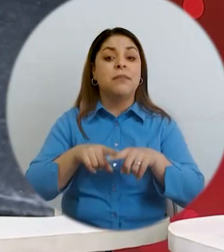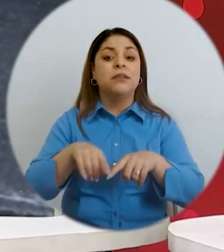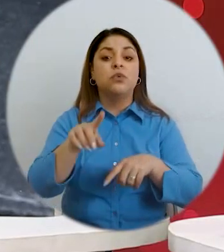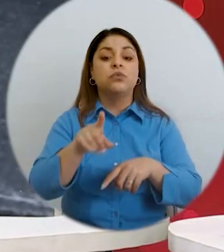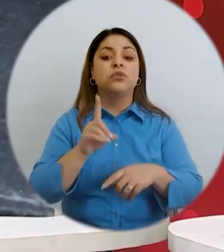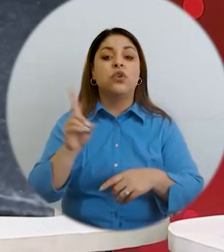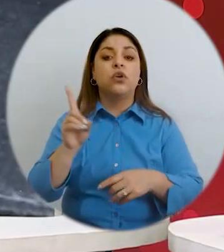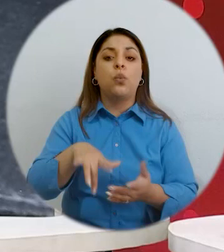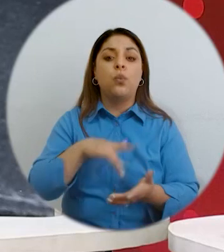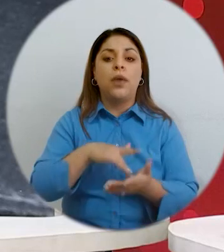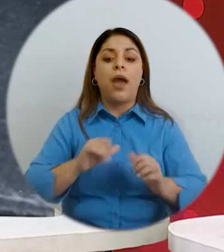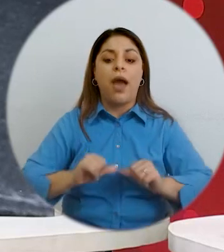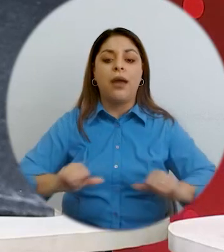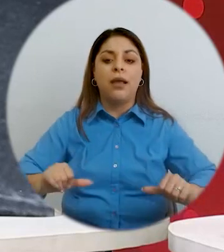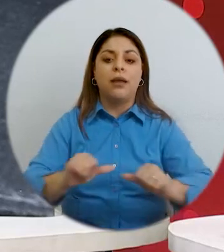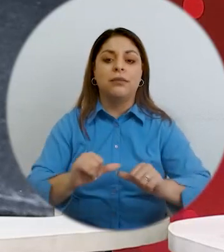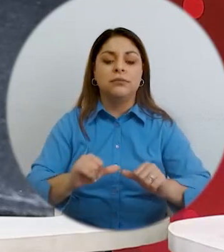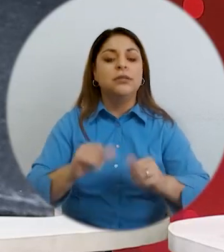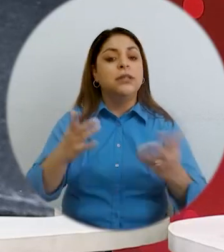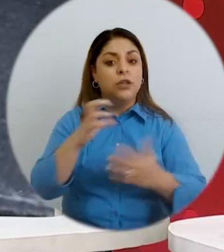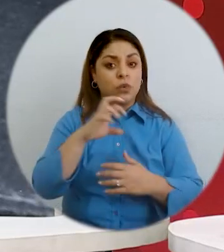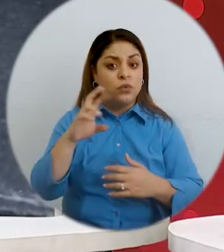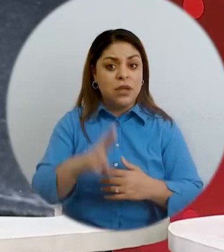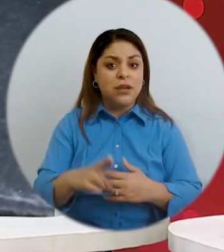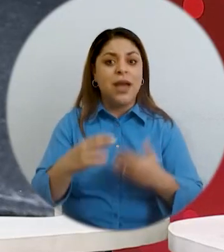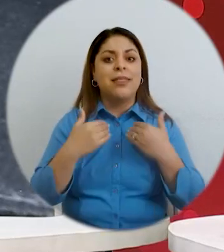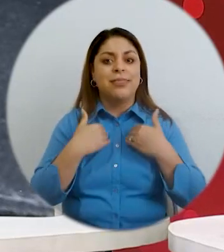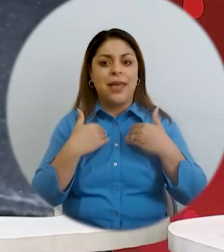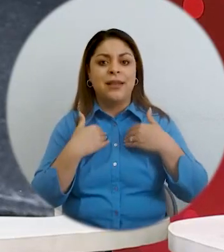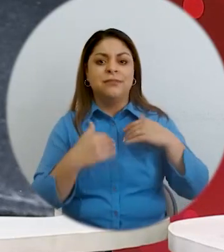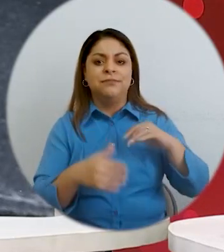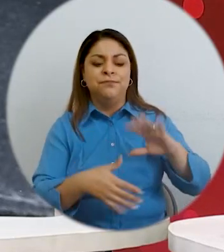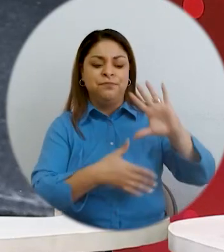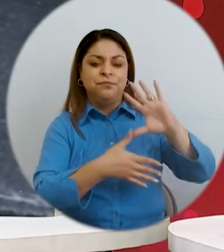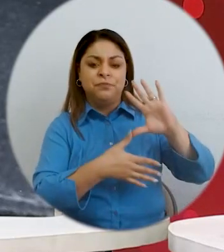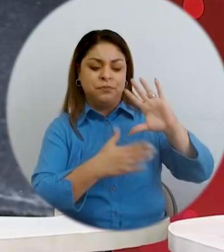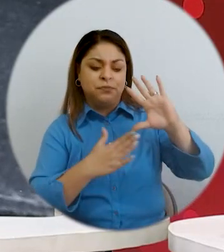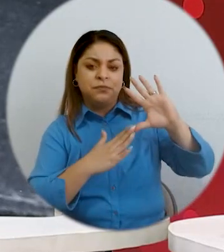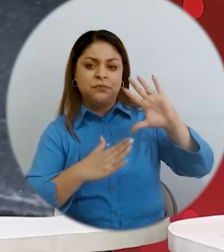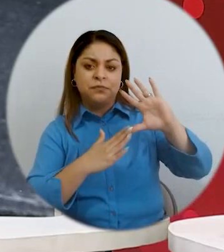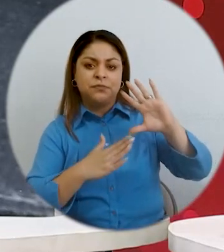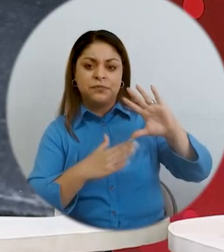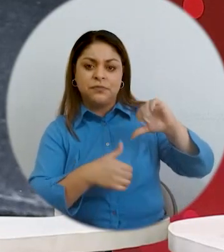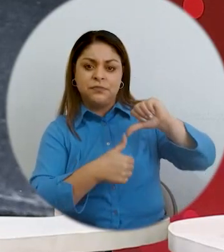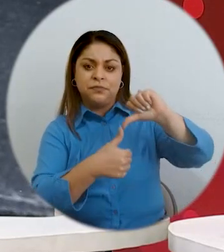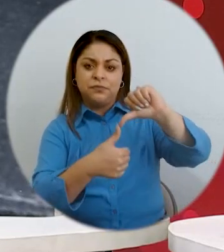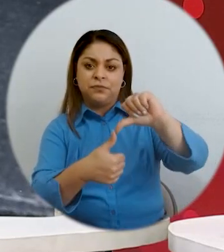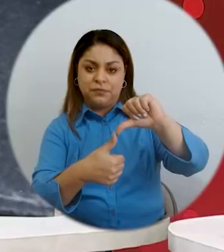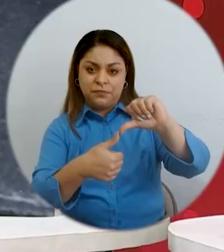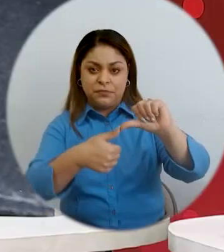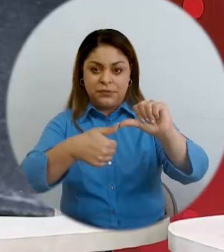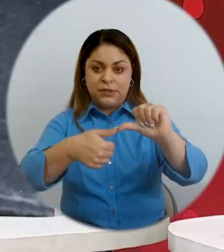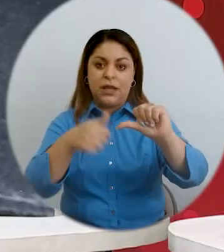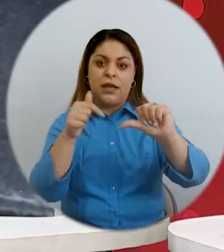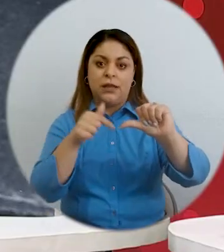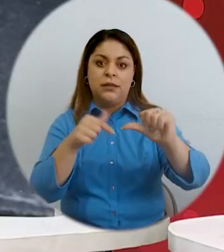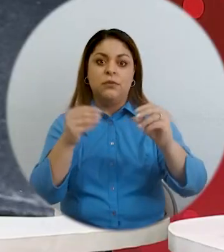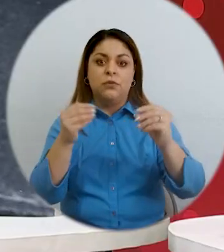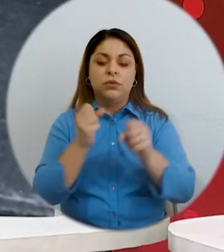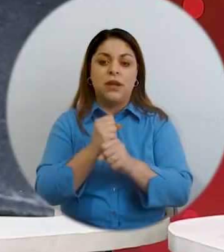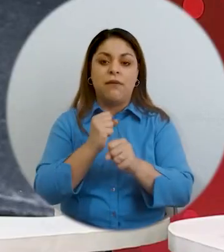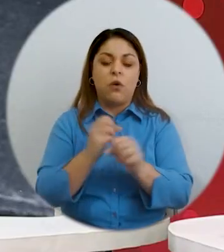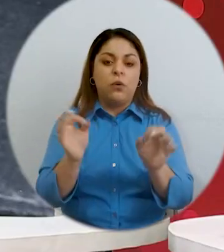nos ubiquemos. Y en este tema relacionado con el trópico, pues Costa Rica tiene un papel fundamental y mucho trabajo que hacer.